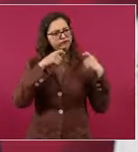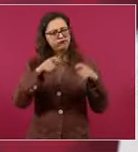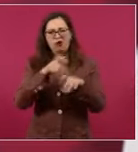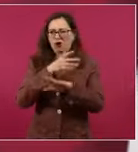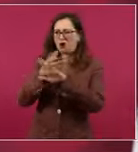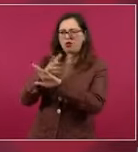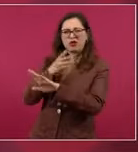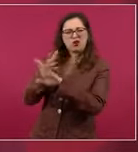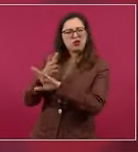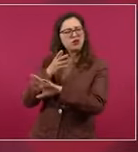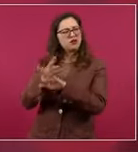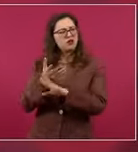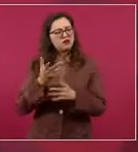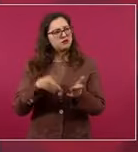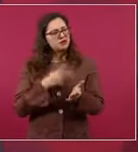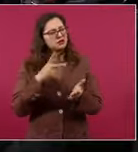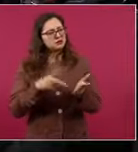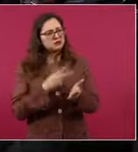Y